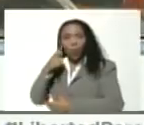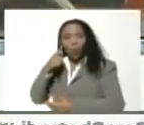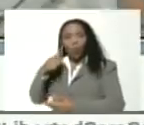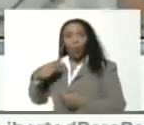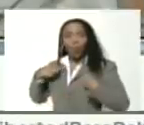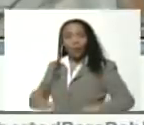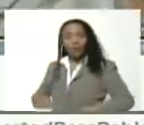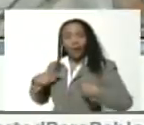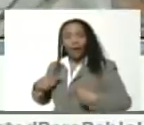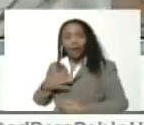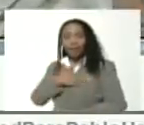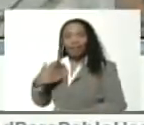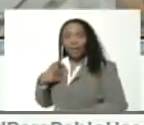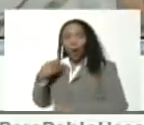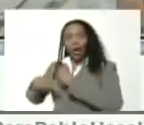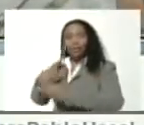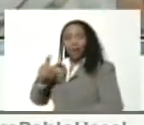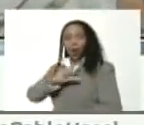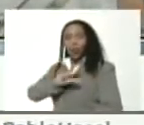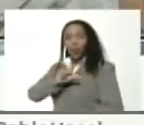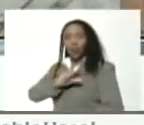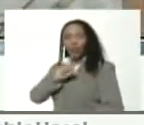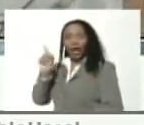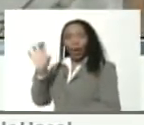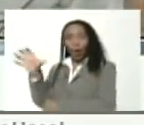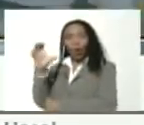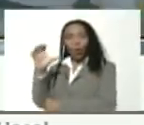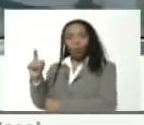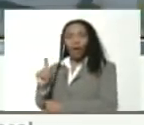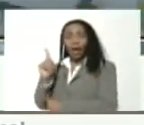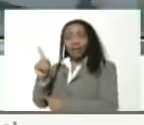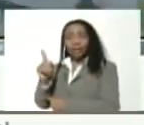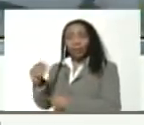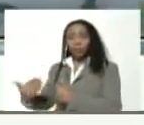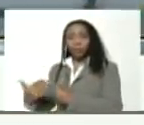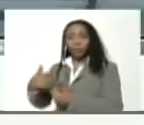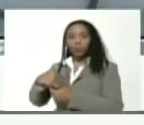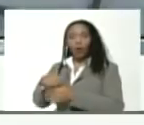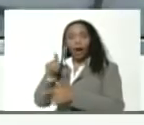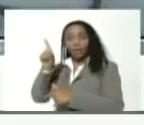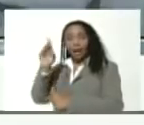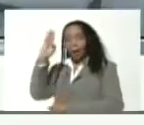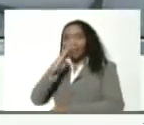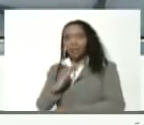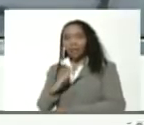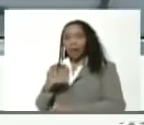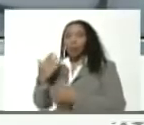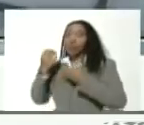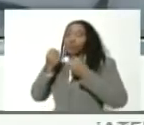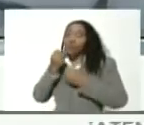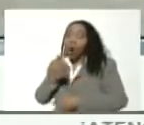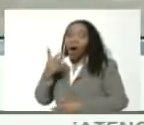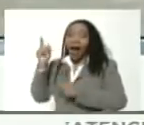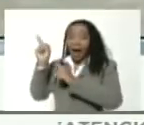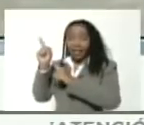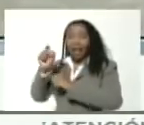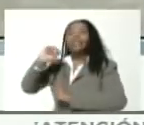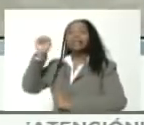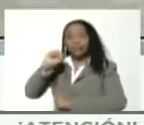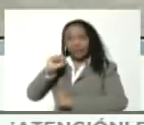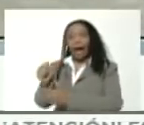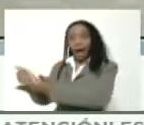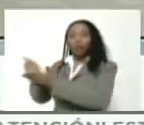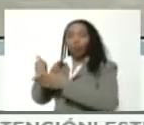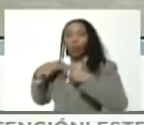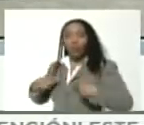forzar por la vía de Cúcuta, por la vía de Pacaraima también en Brasil? Bueno, aquí está la ayuda humanitaria. Esta sí es la ayuda